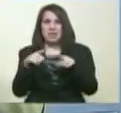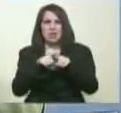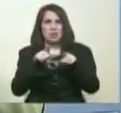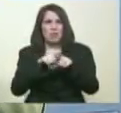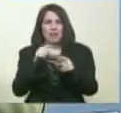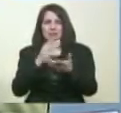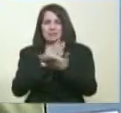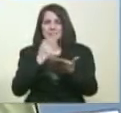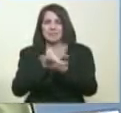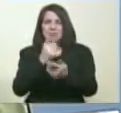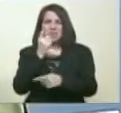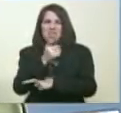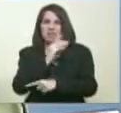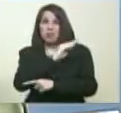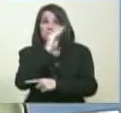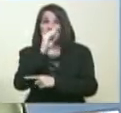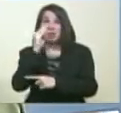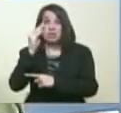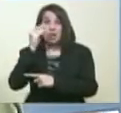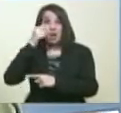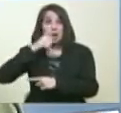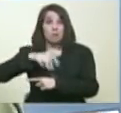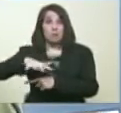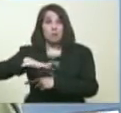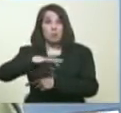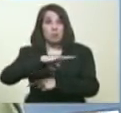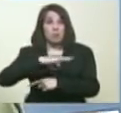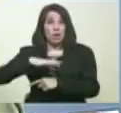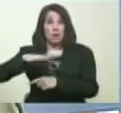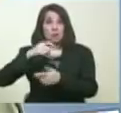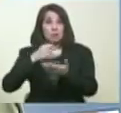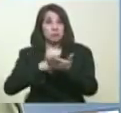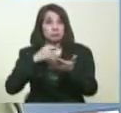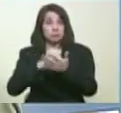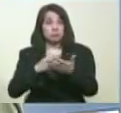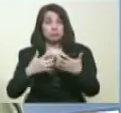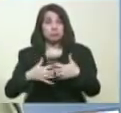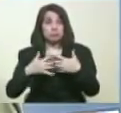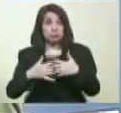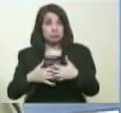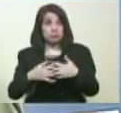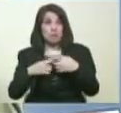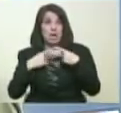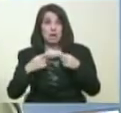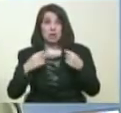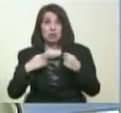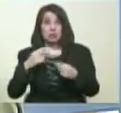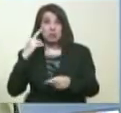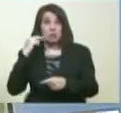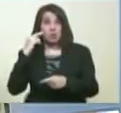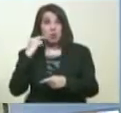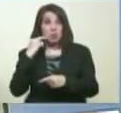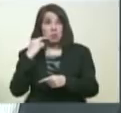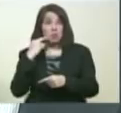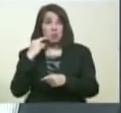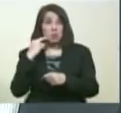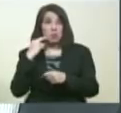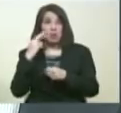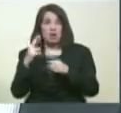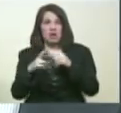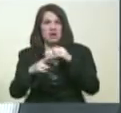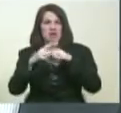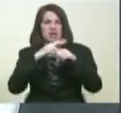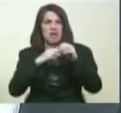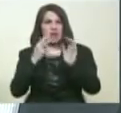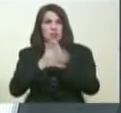Siempre. Es más, la inversión social, Aristóbulo, Ricardo Menéndez, más bien aumentó en